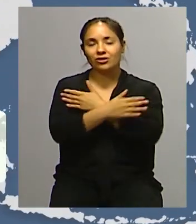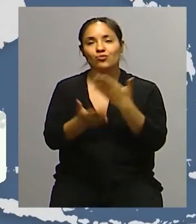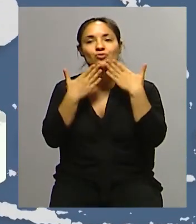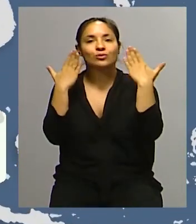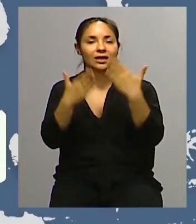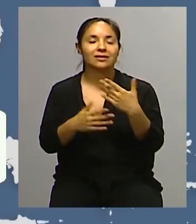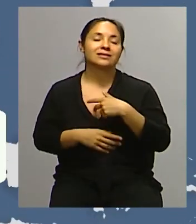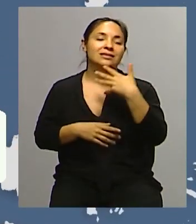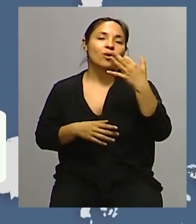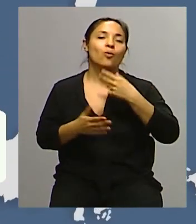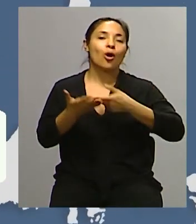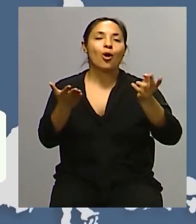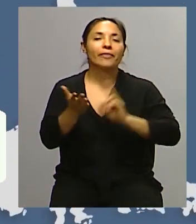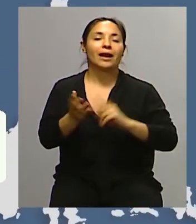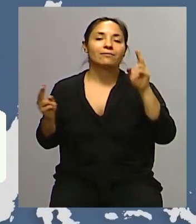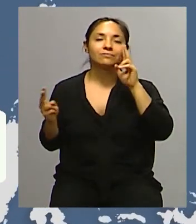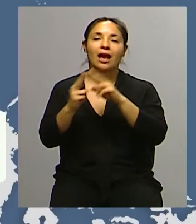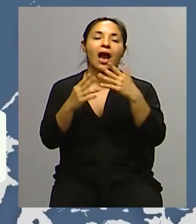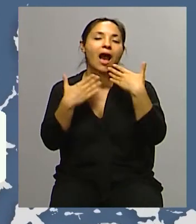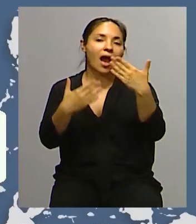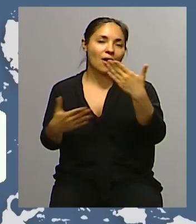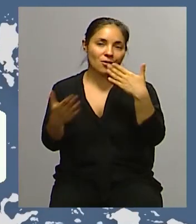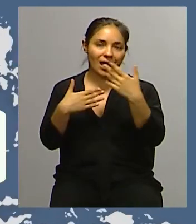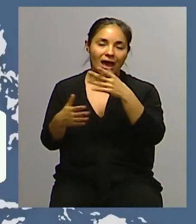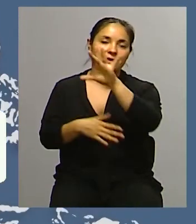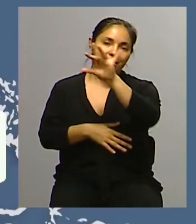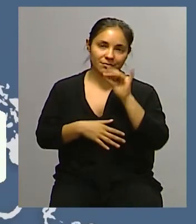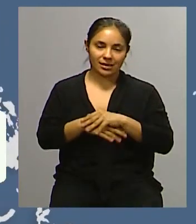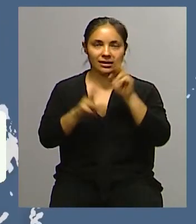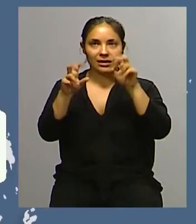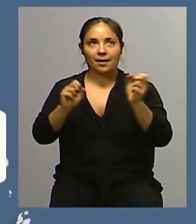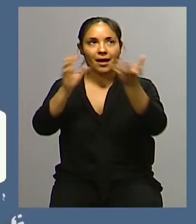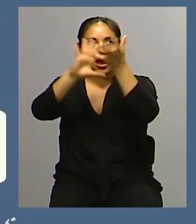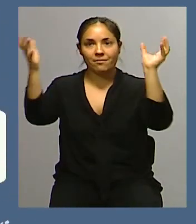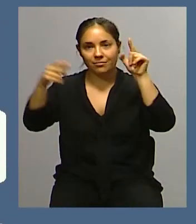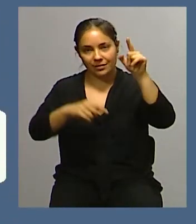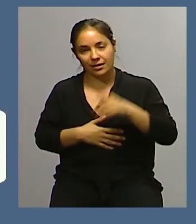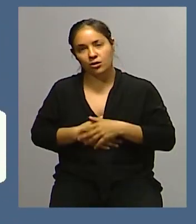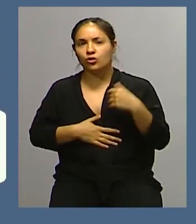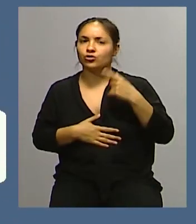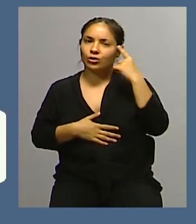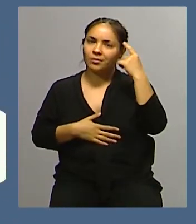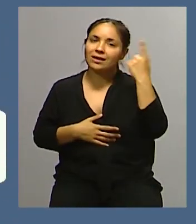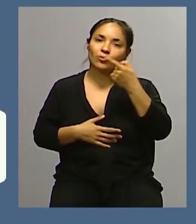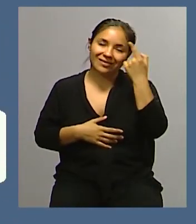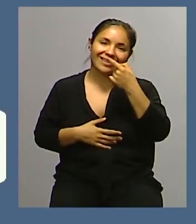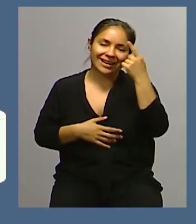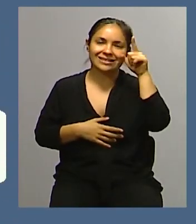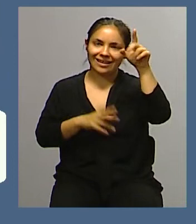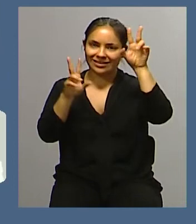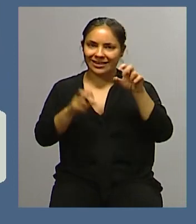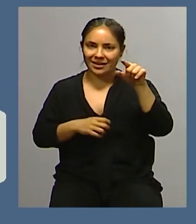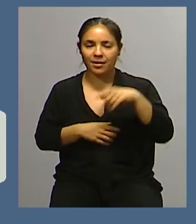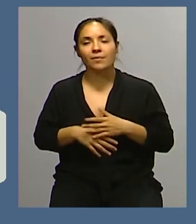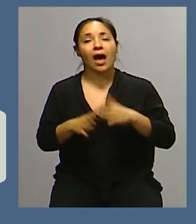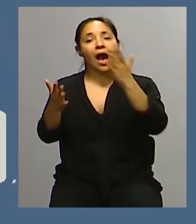vamos a volver a hablar con vos de este tema y en general del ambiente, ¿no? Que nos parece sumamente interesante. Así es que te mandamos